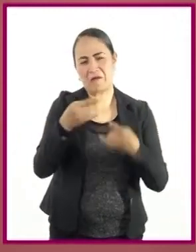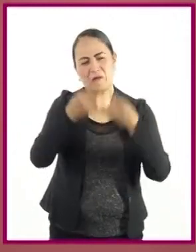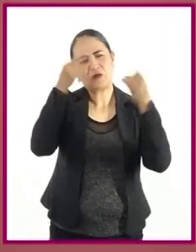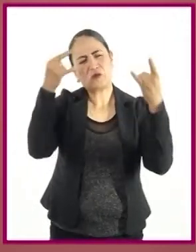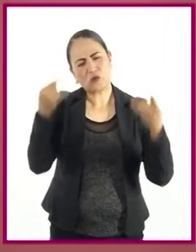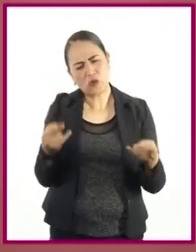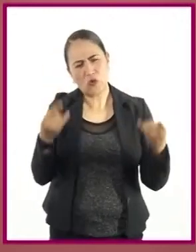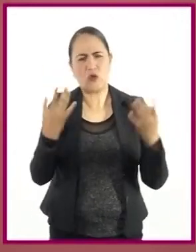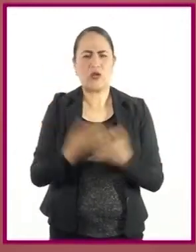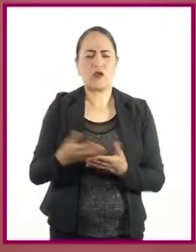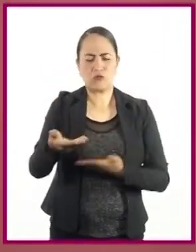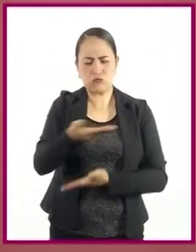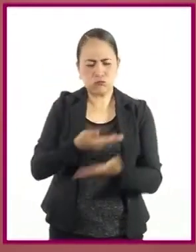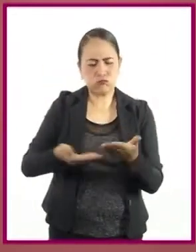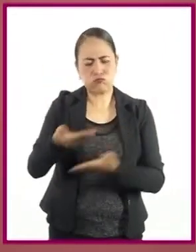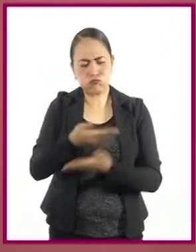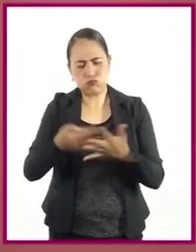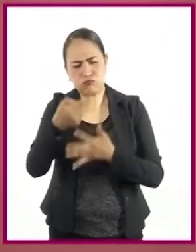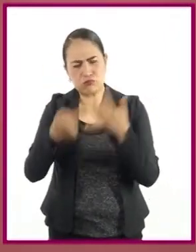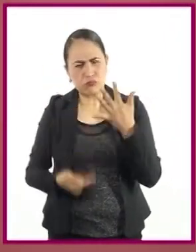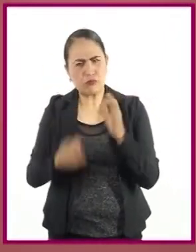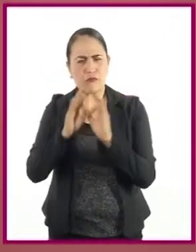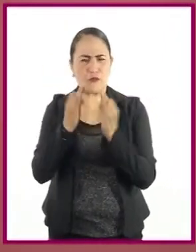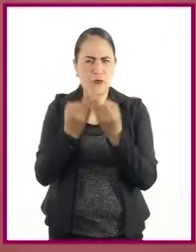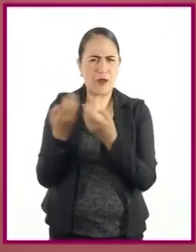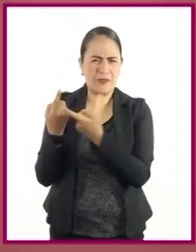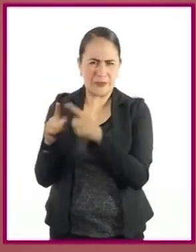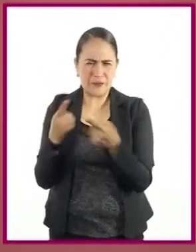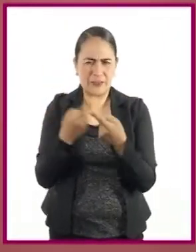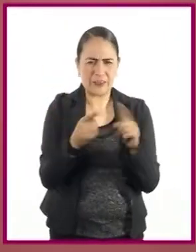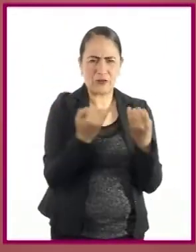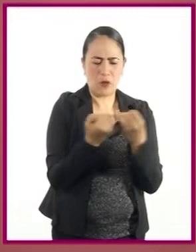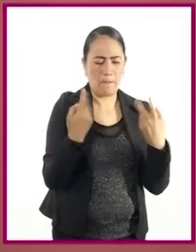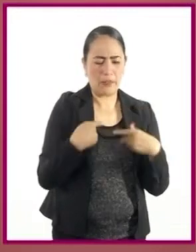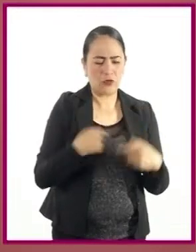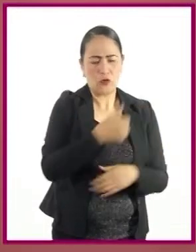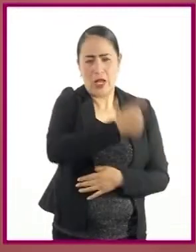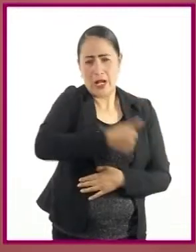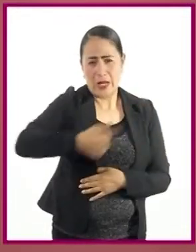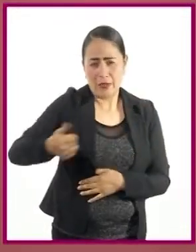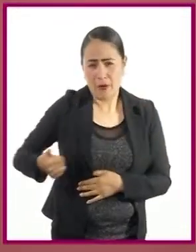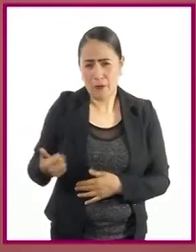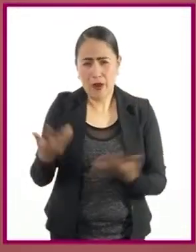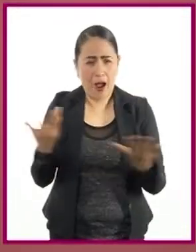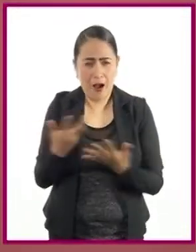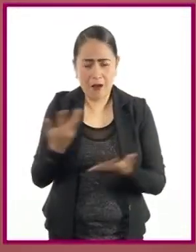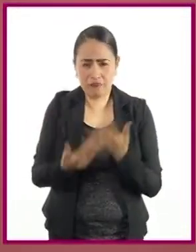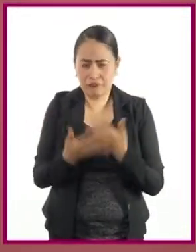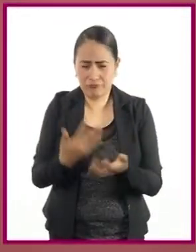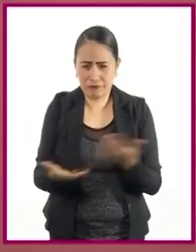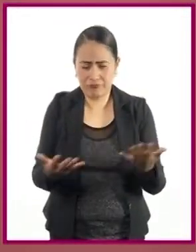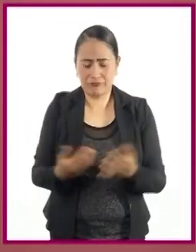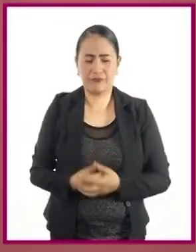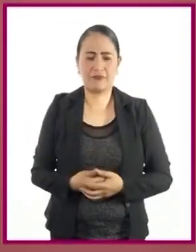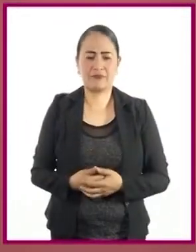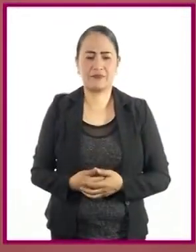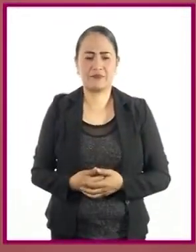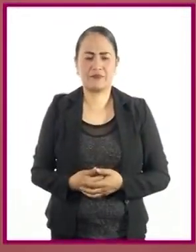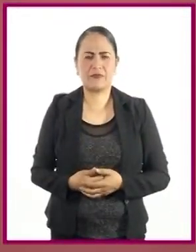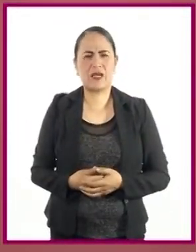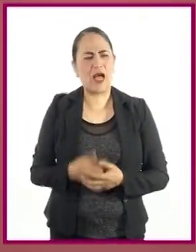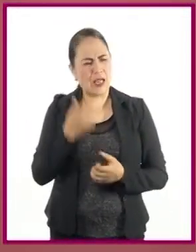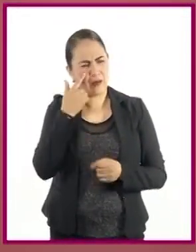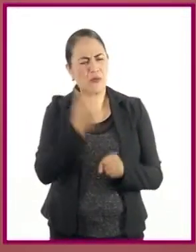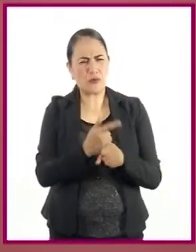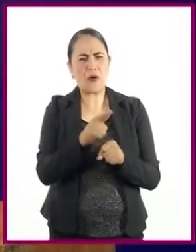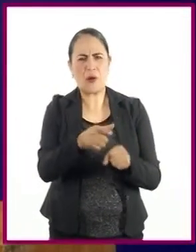de relacionarse y acciones llevadas a cabo por los personajes. Este ambiente se reconoce por cómo